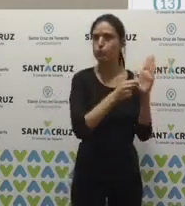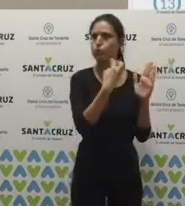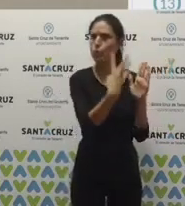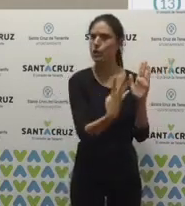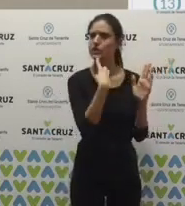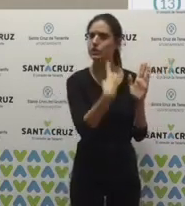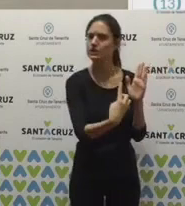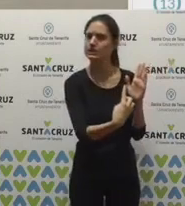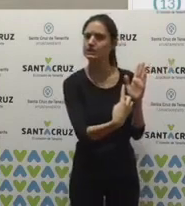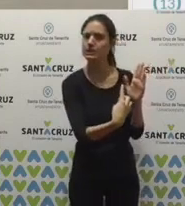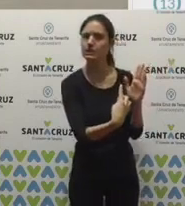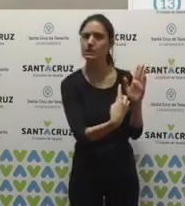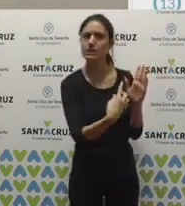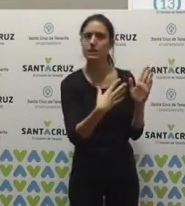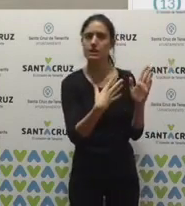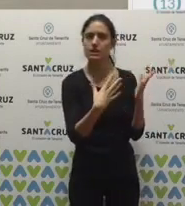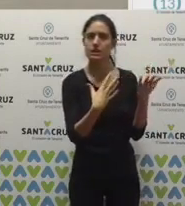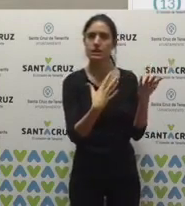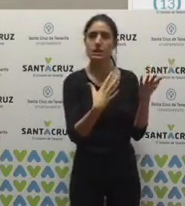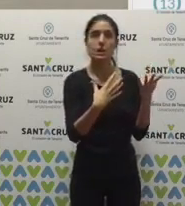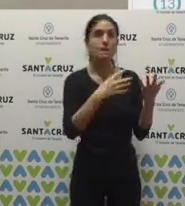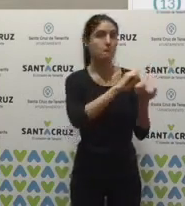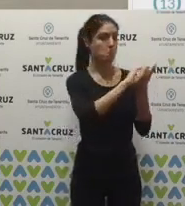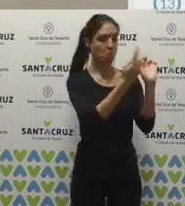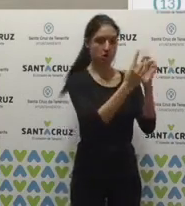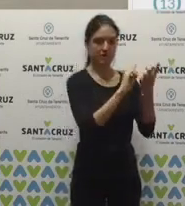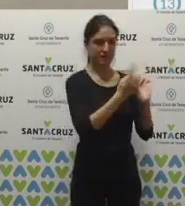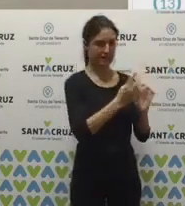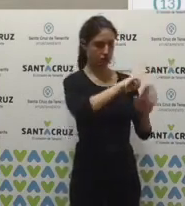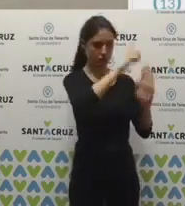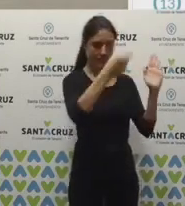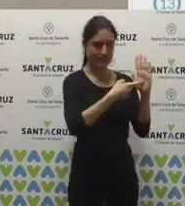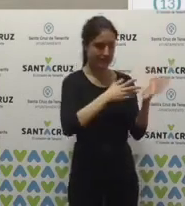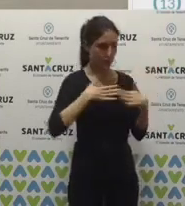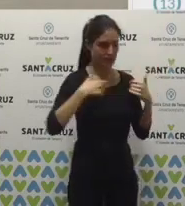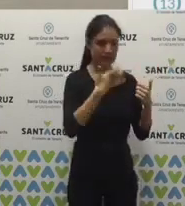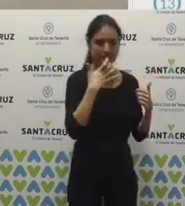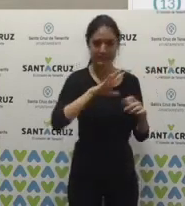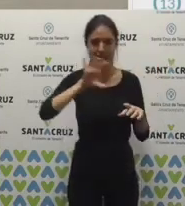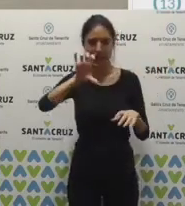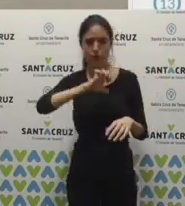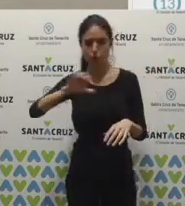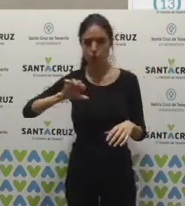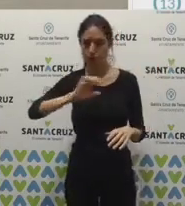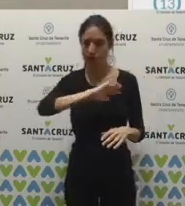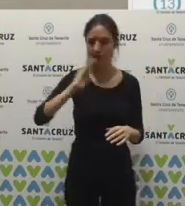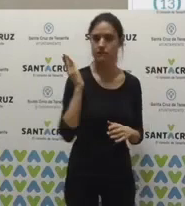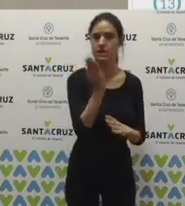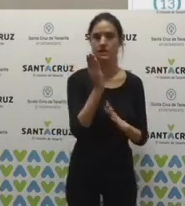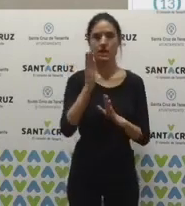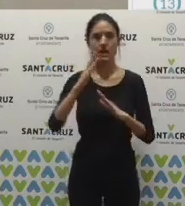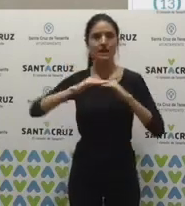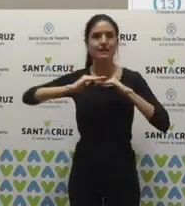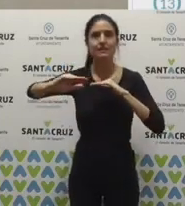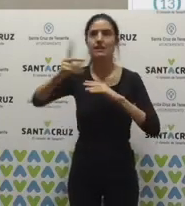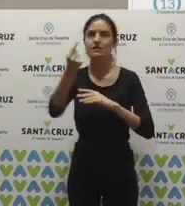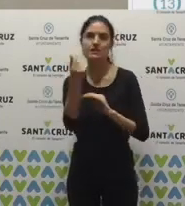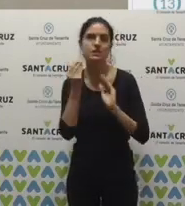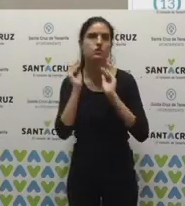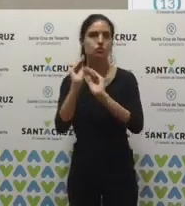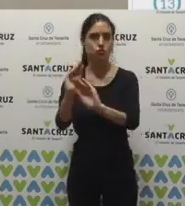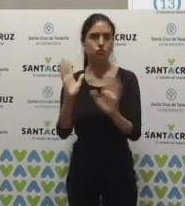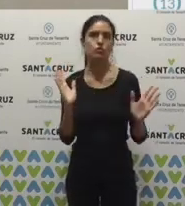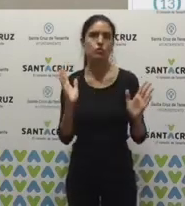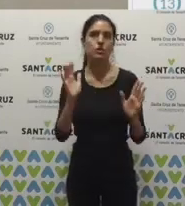que cualquier modificación de las leyes que afecten autonomías y en la estabilidad financiera de las entidades locales sea